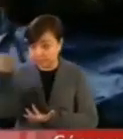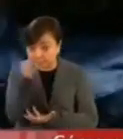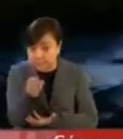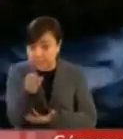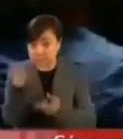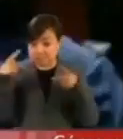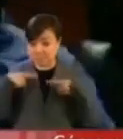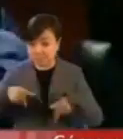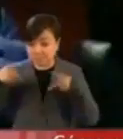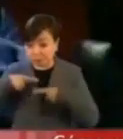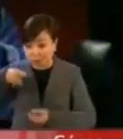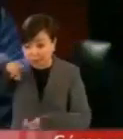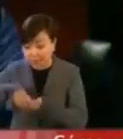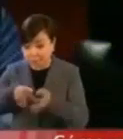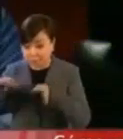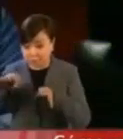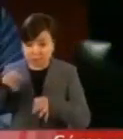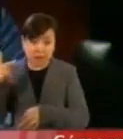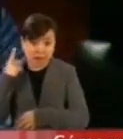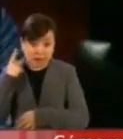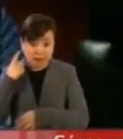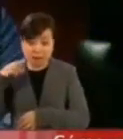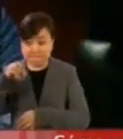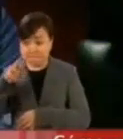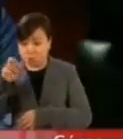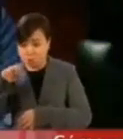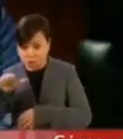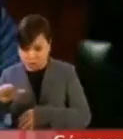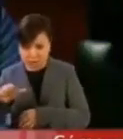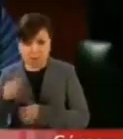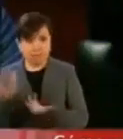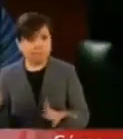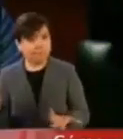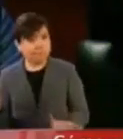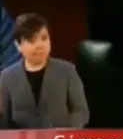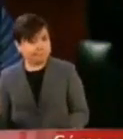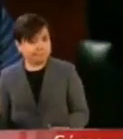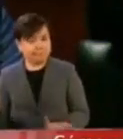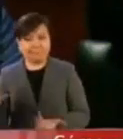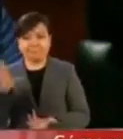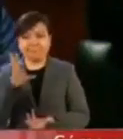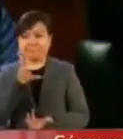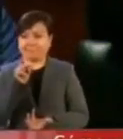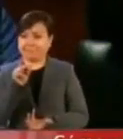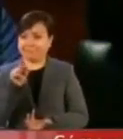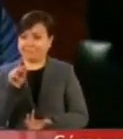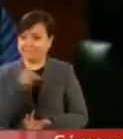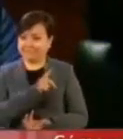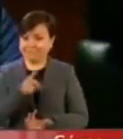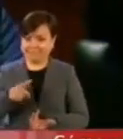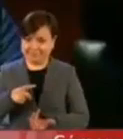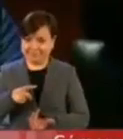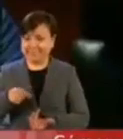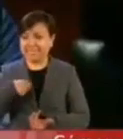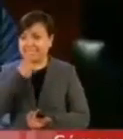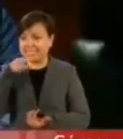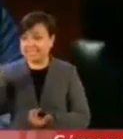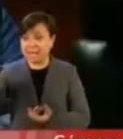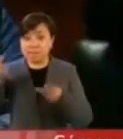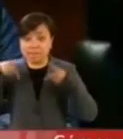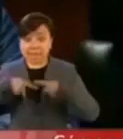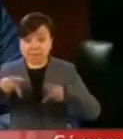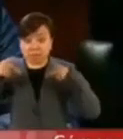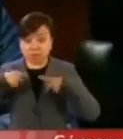públicamente presente como una persona que tiene la imparcialidad para hacer la